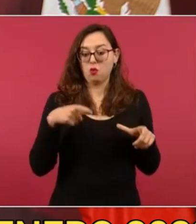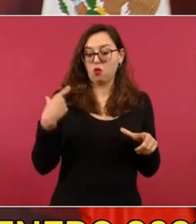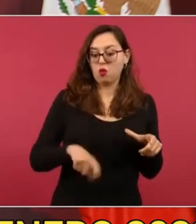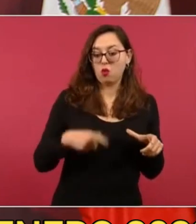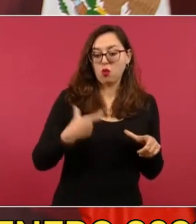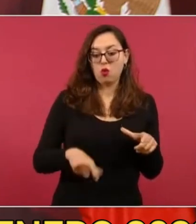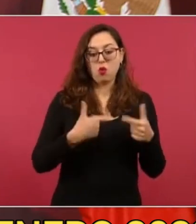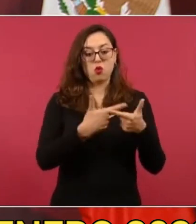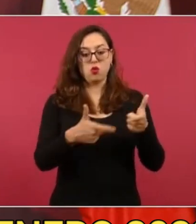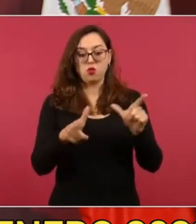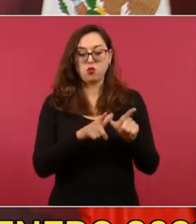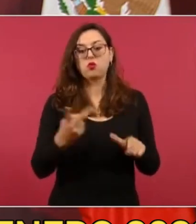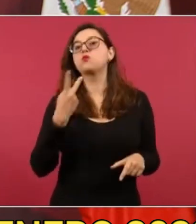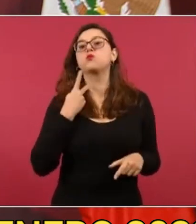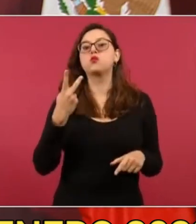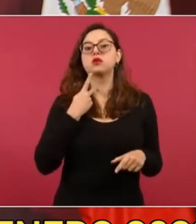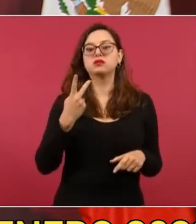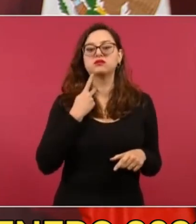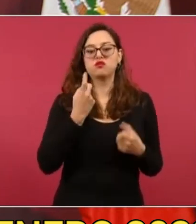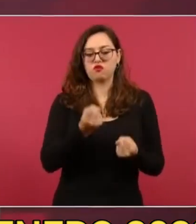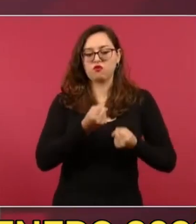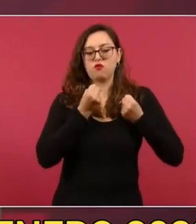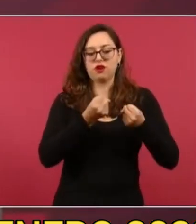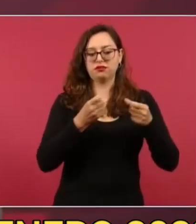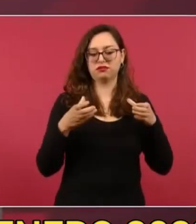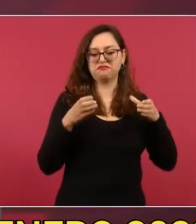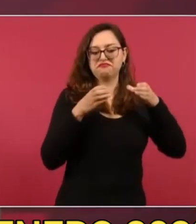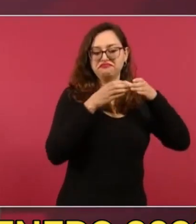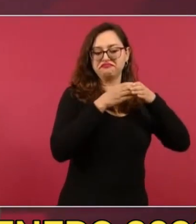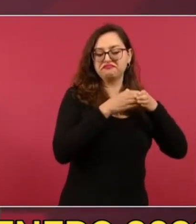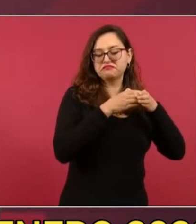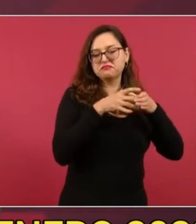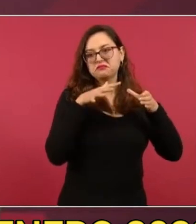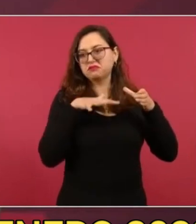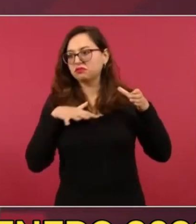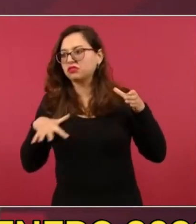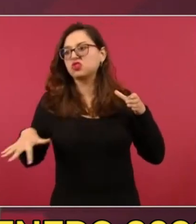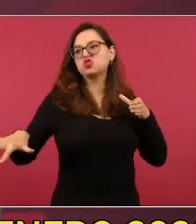del poder económico, político, ¿no?, actúan de manera